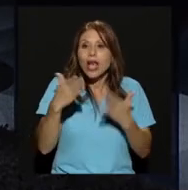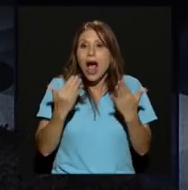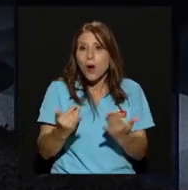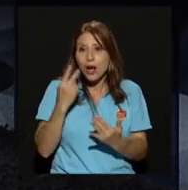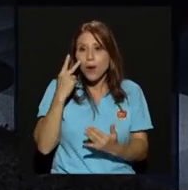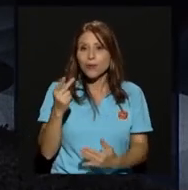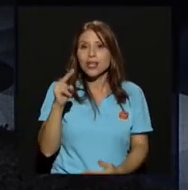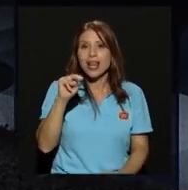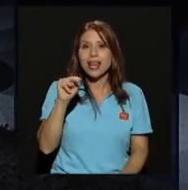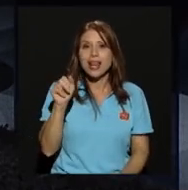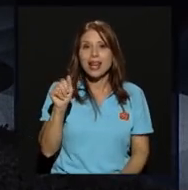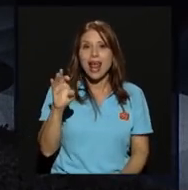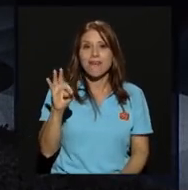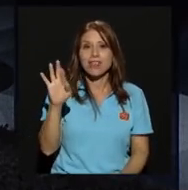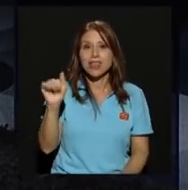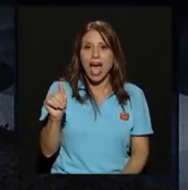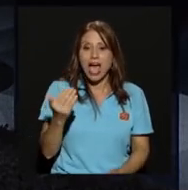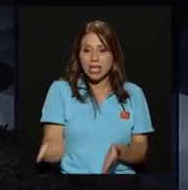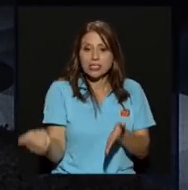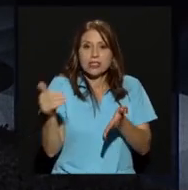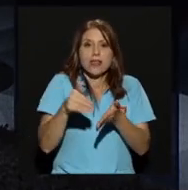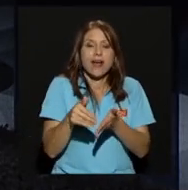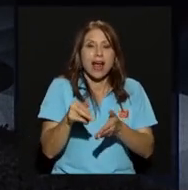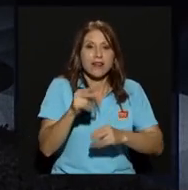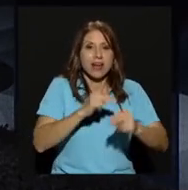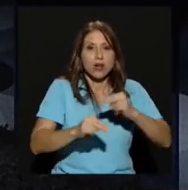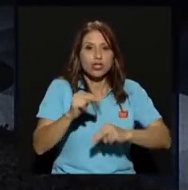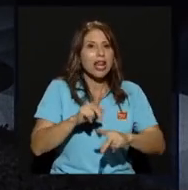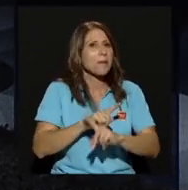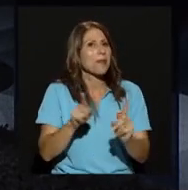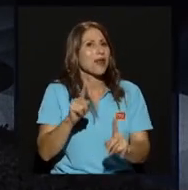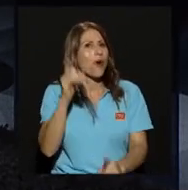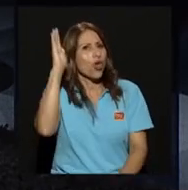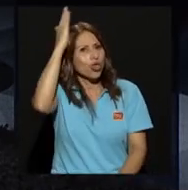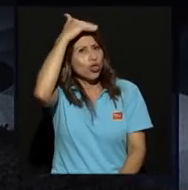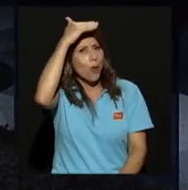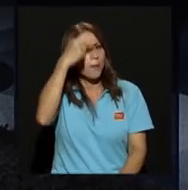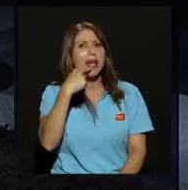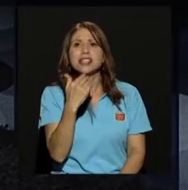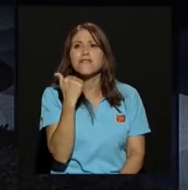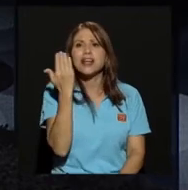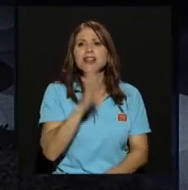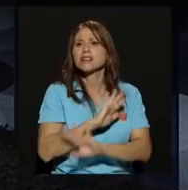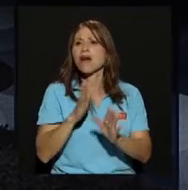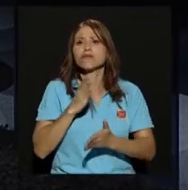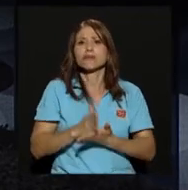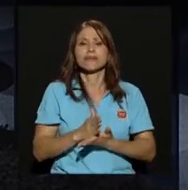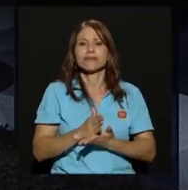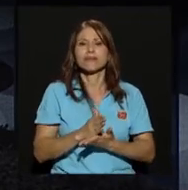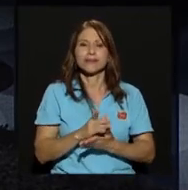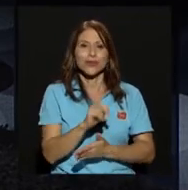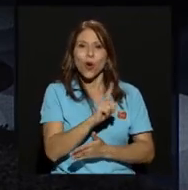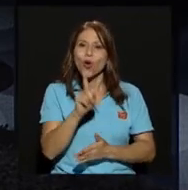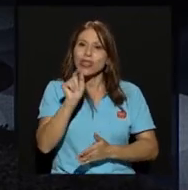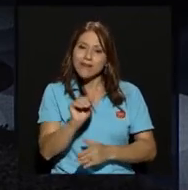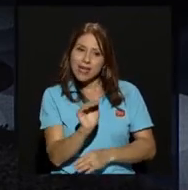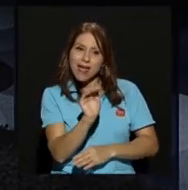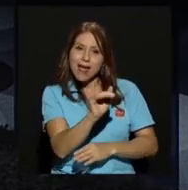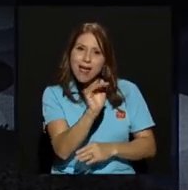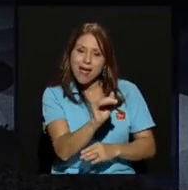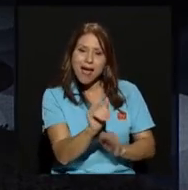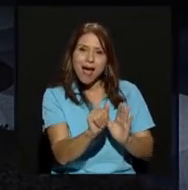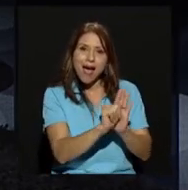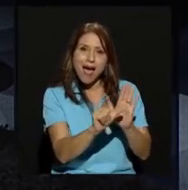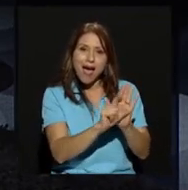se van a sentar a renegociar pero no es que fácilmente trump puede decir hasta aquí llegó y se acabó la cosa no tiene que no el congreso el